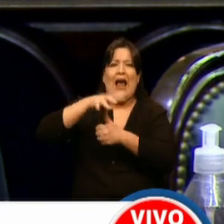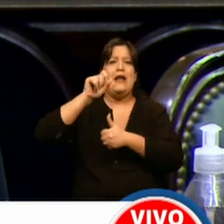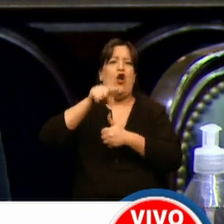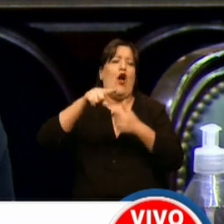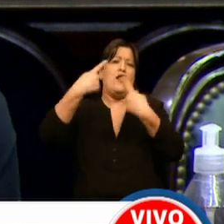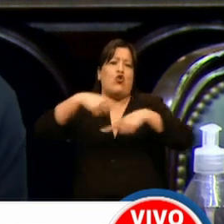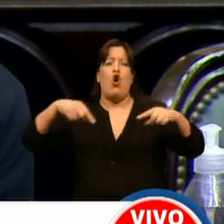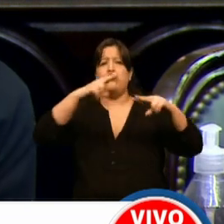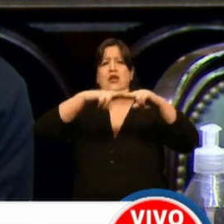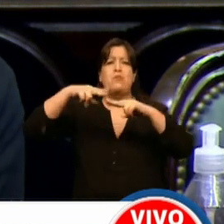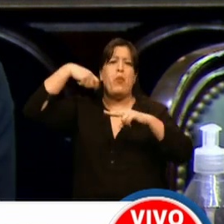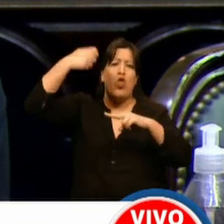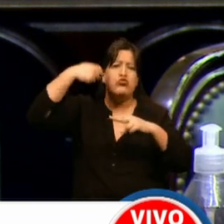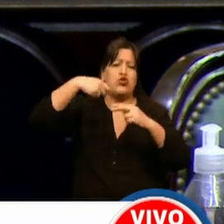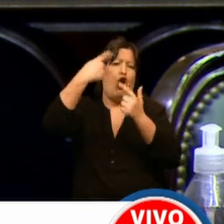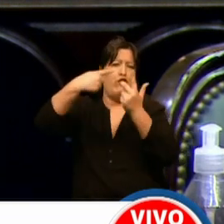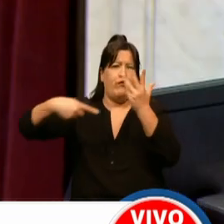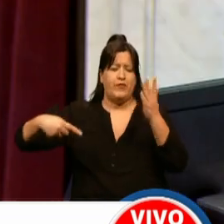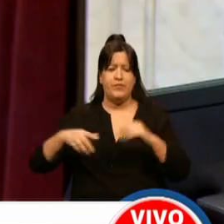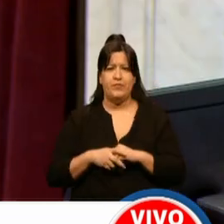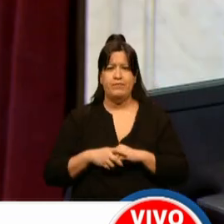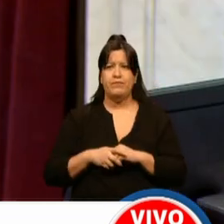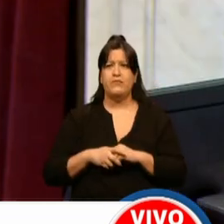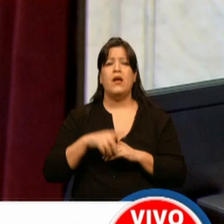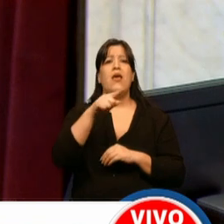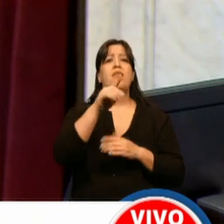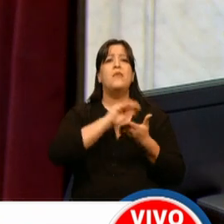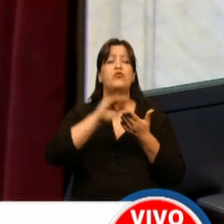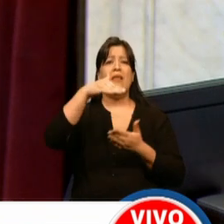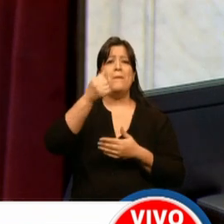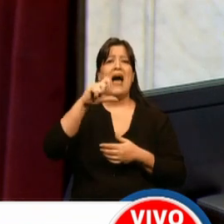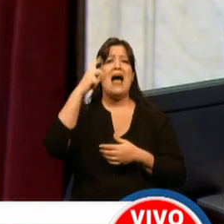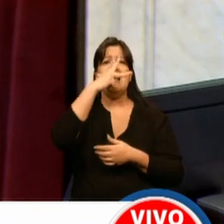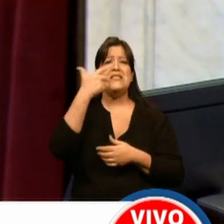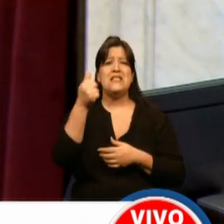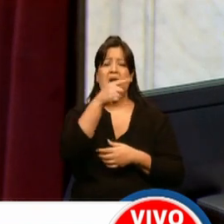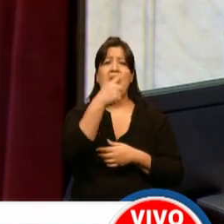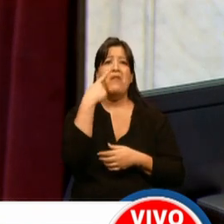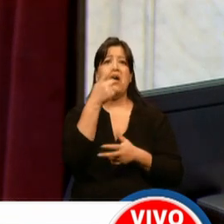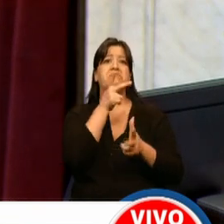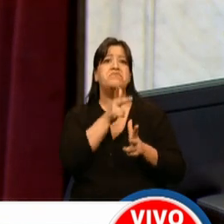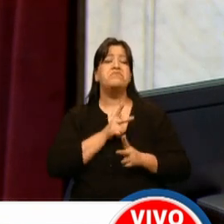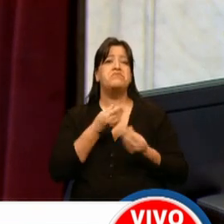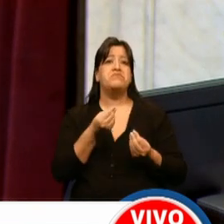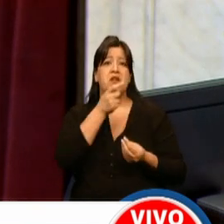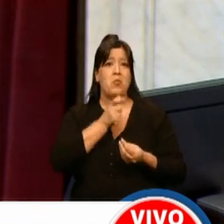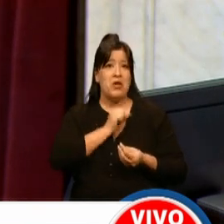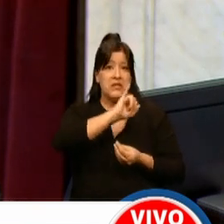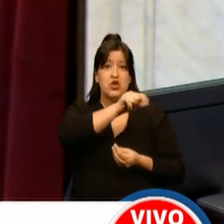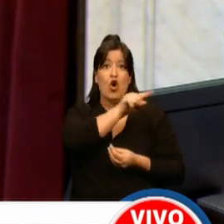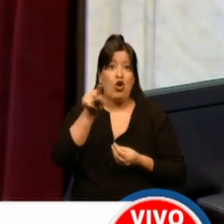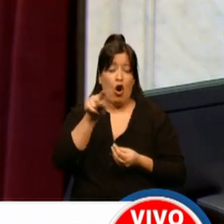producción etcétera diputada marcha como miembro informante a los efectos de ver si